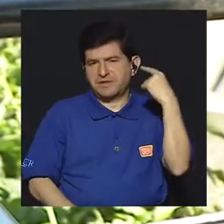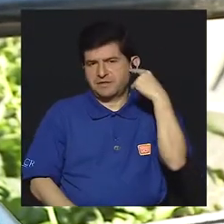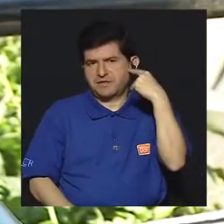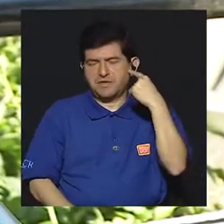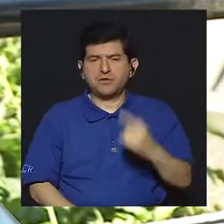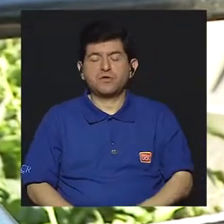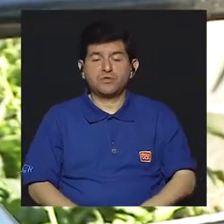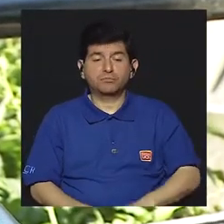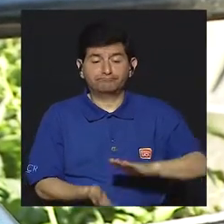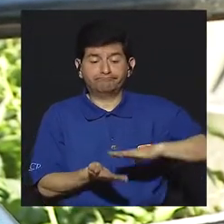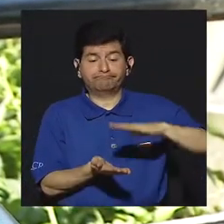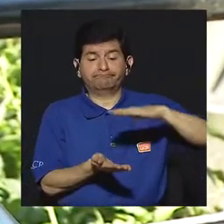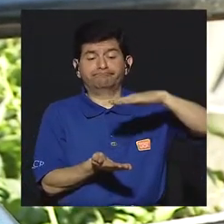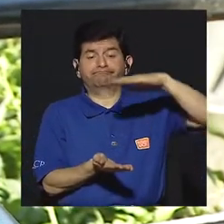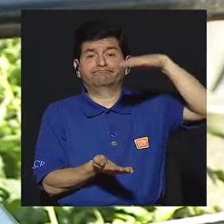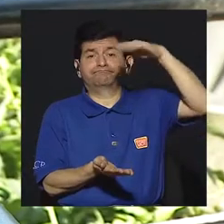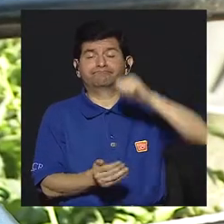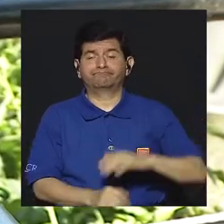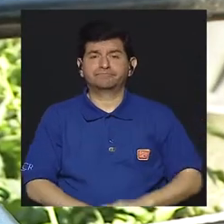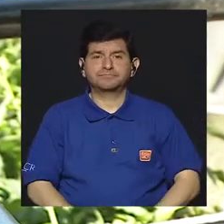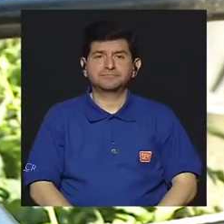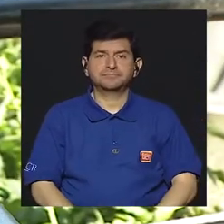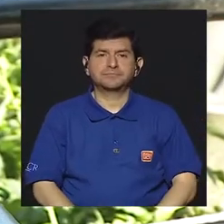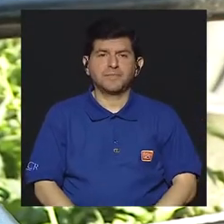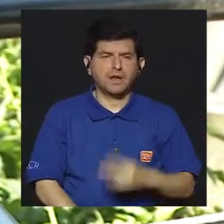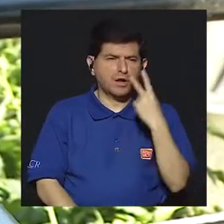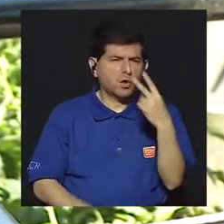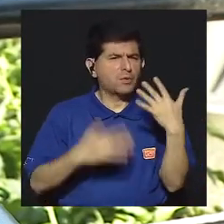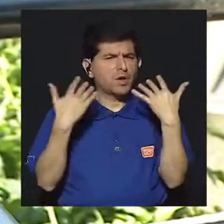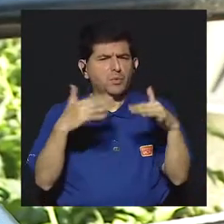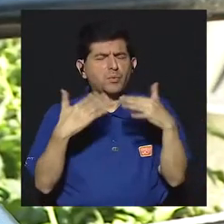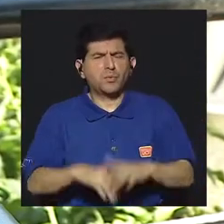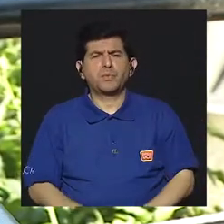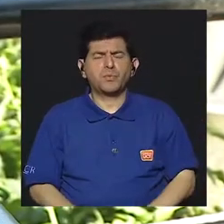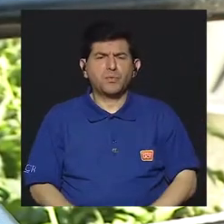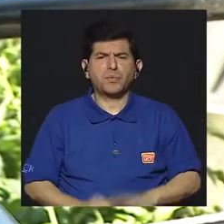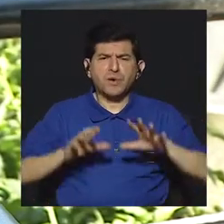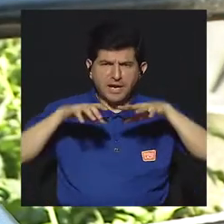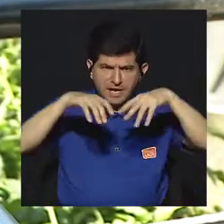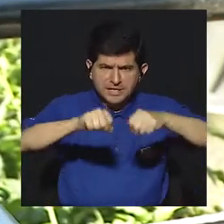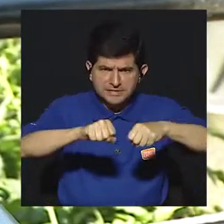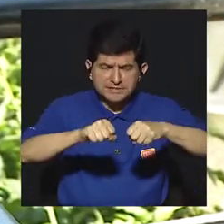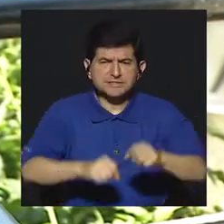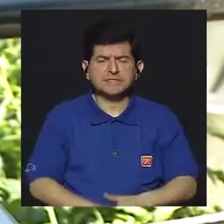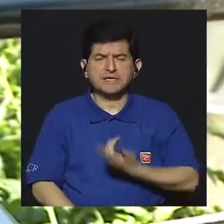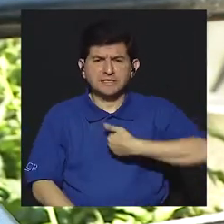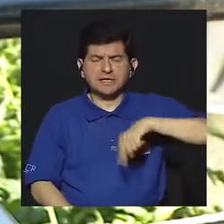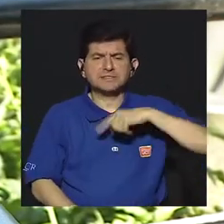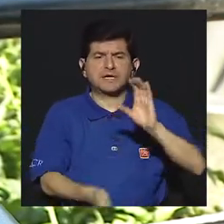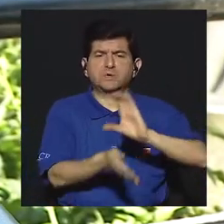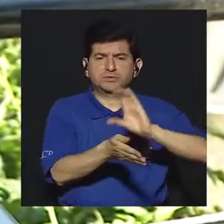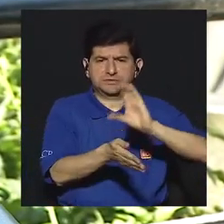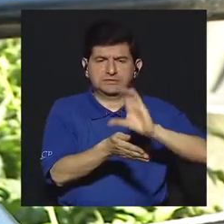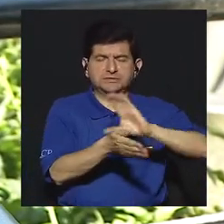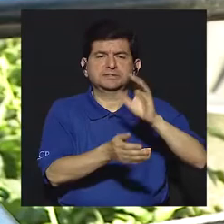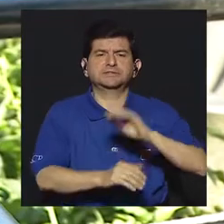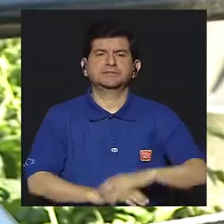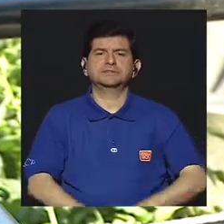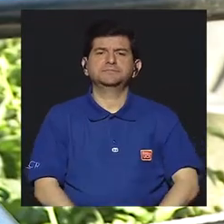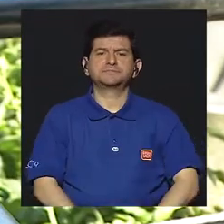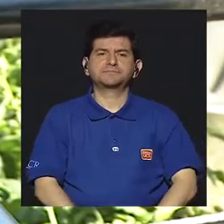ya ha ido en crecimiento, ¿verdad? Y lo vemos muchísimo en las consultas en nuestras clínicas,